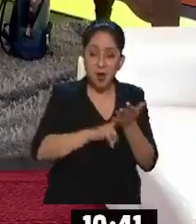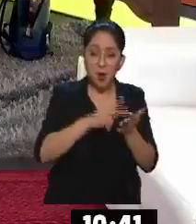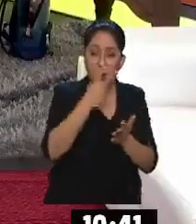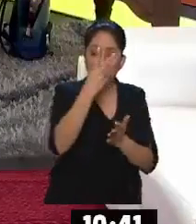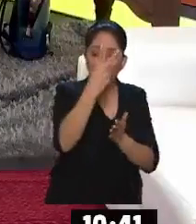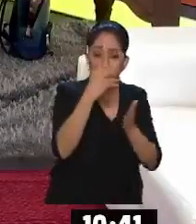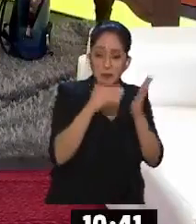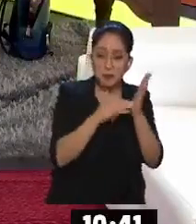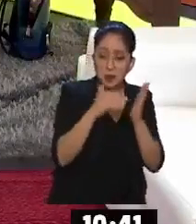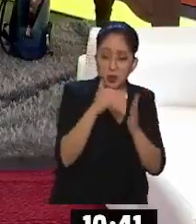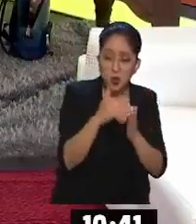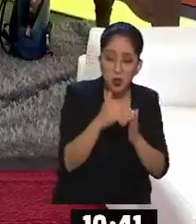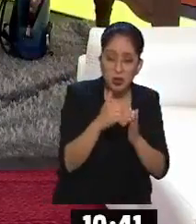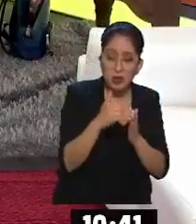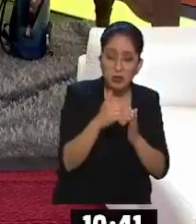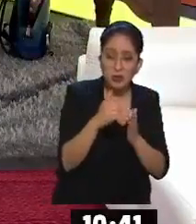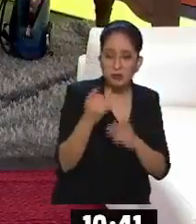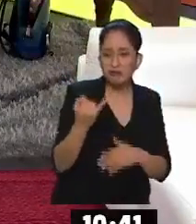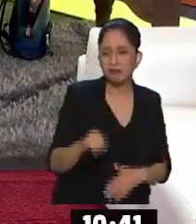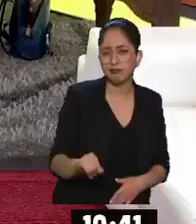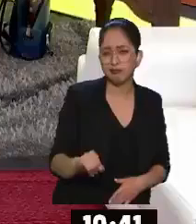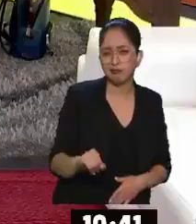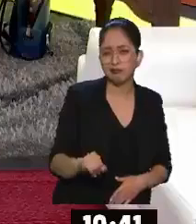no amueles.